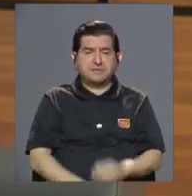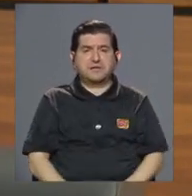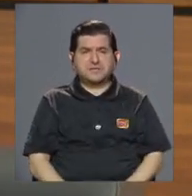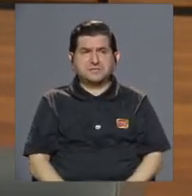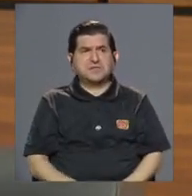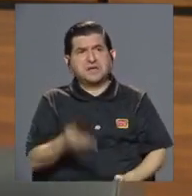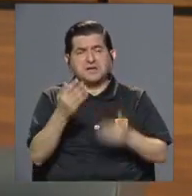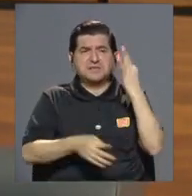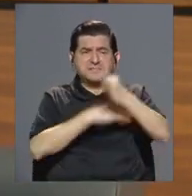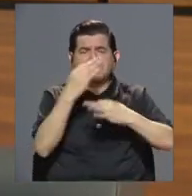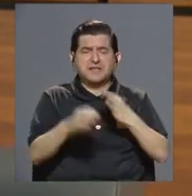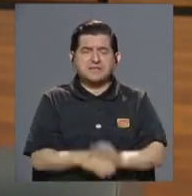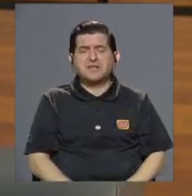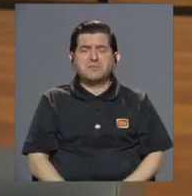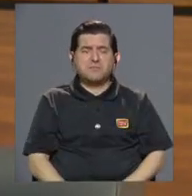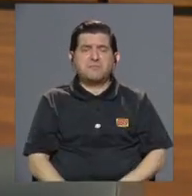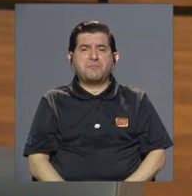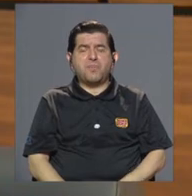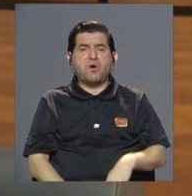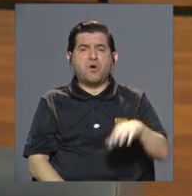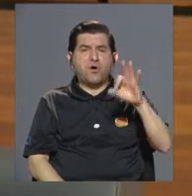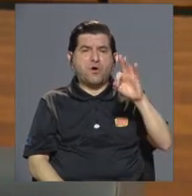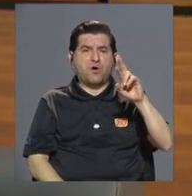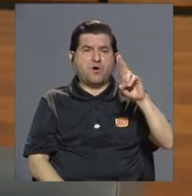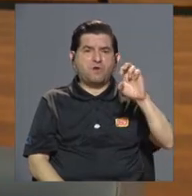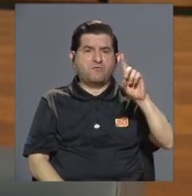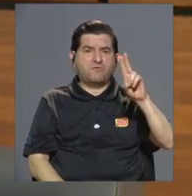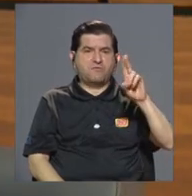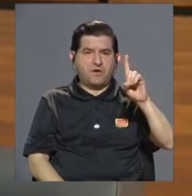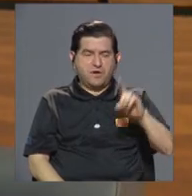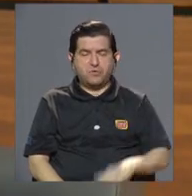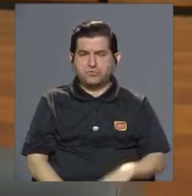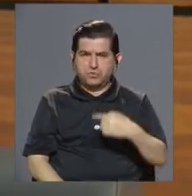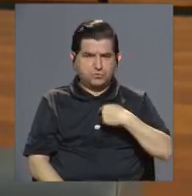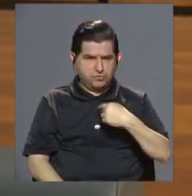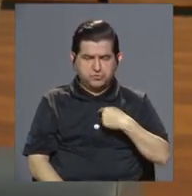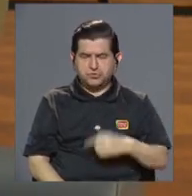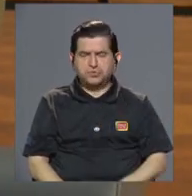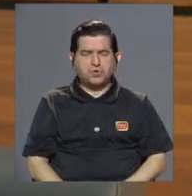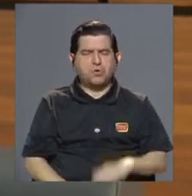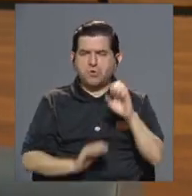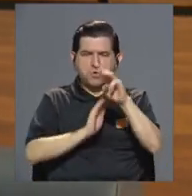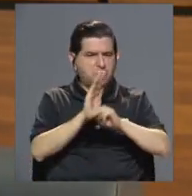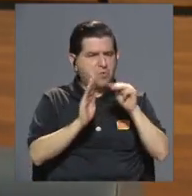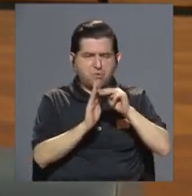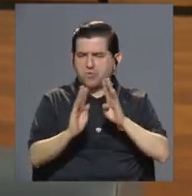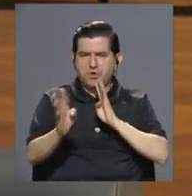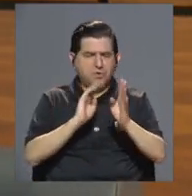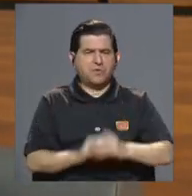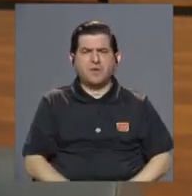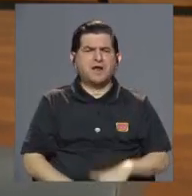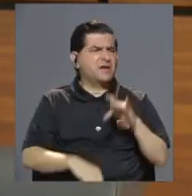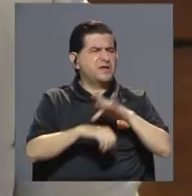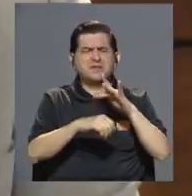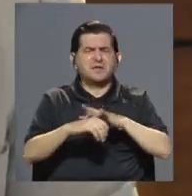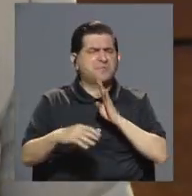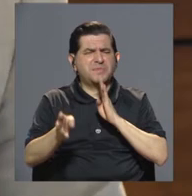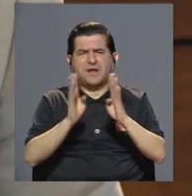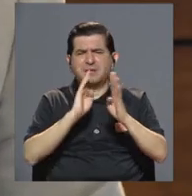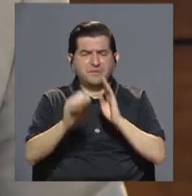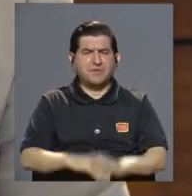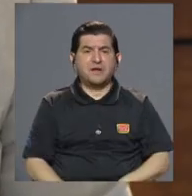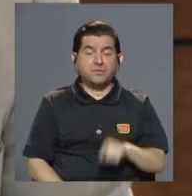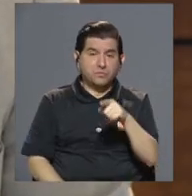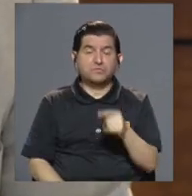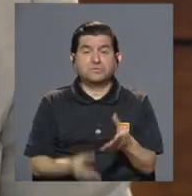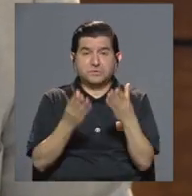sí. No me preguntó mi currículum ni estoy yo para bombetear hoy en la mañana, Marlon, es muy temprano. Vea que me puso nervioso cuando